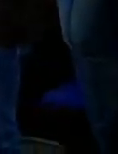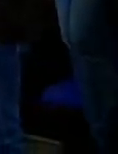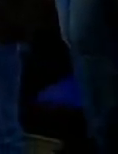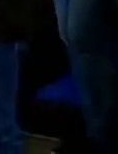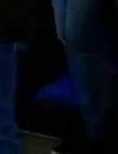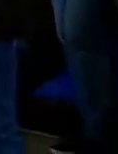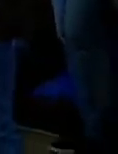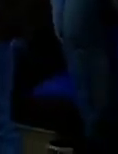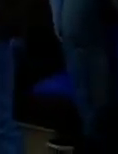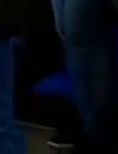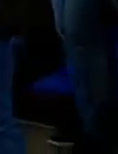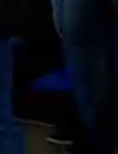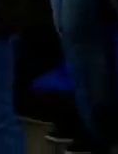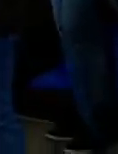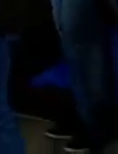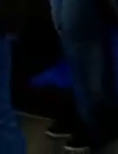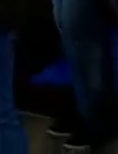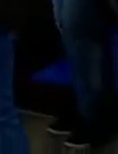aguas